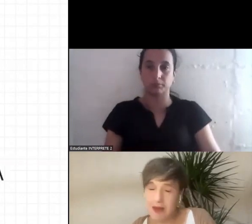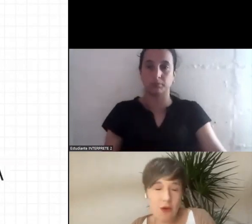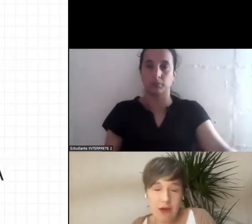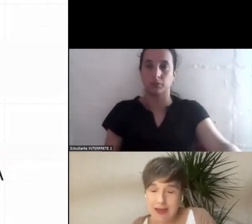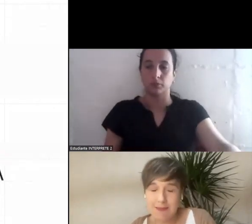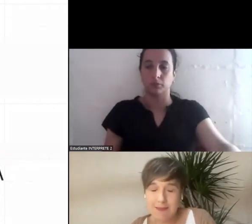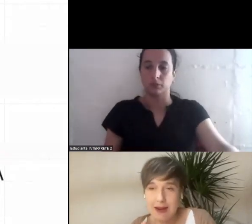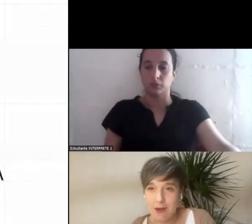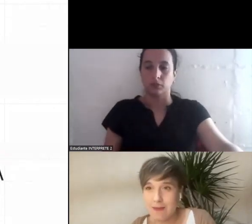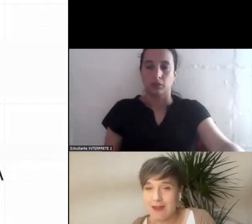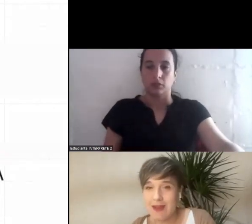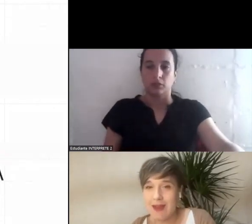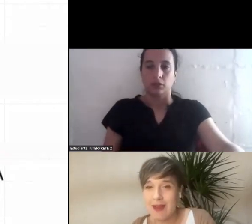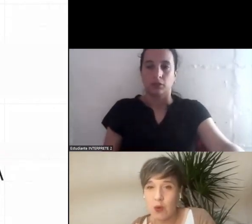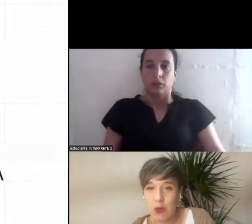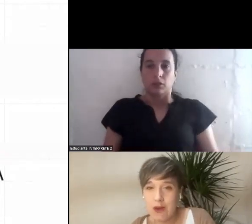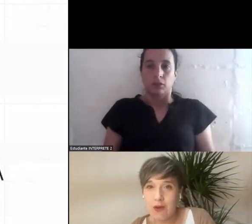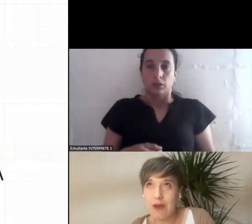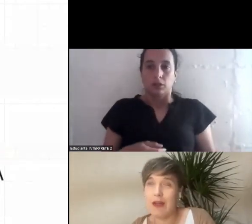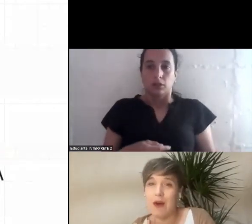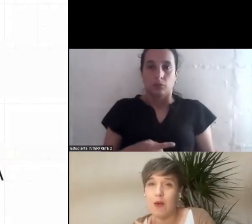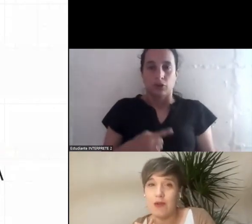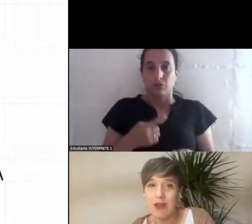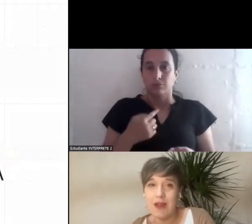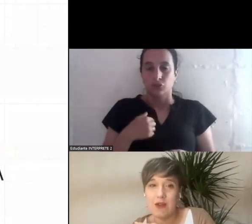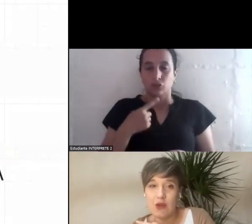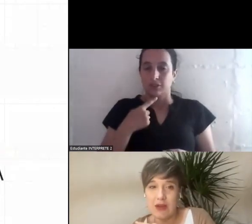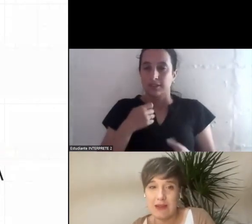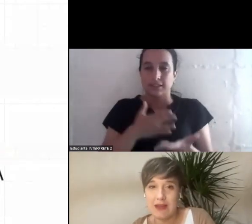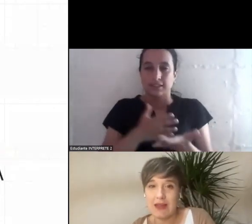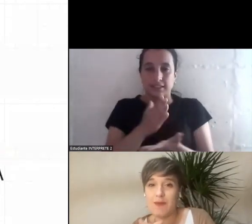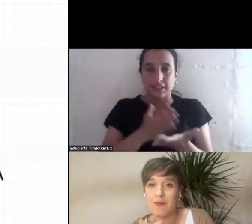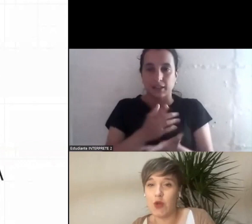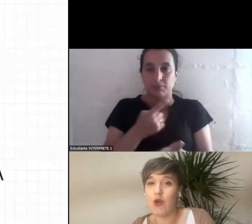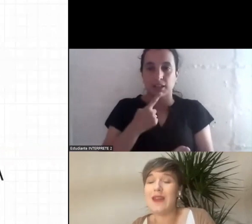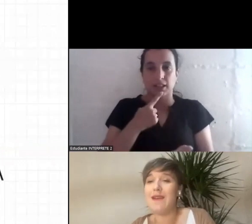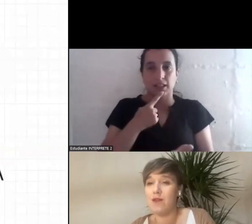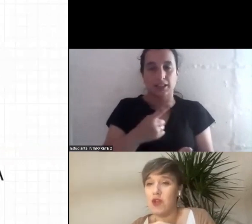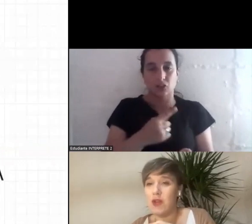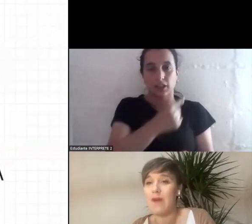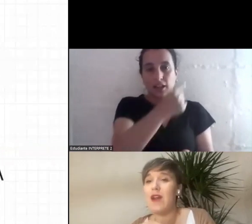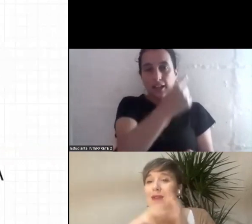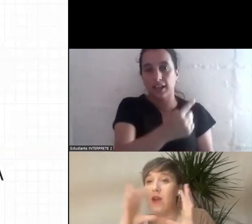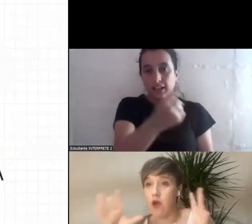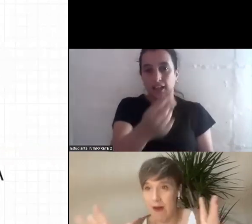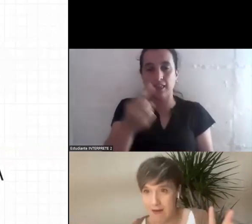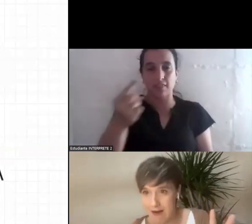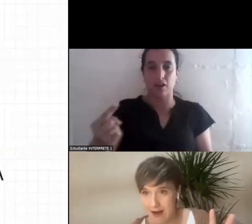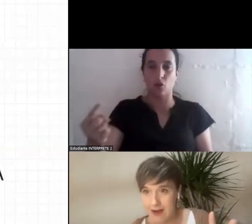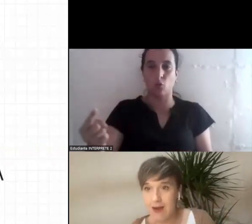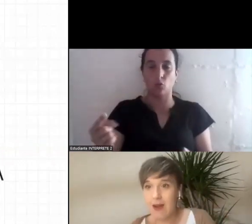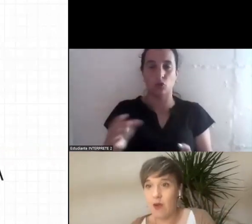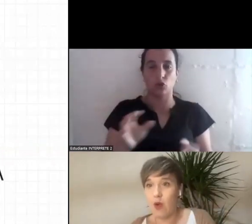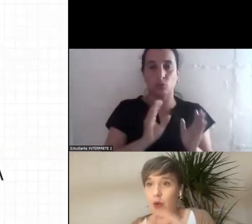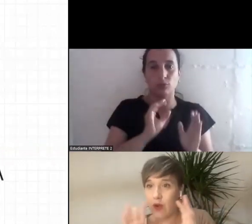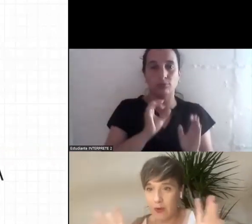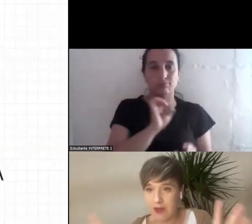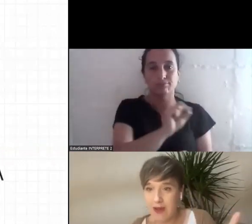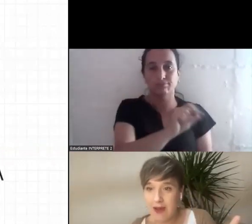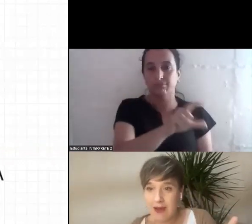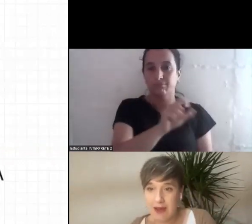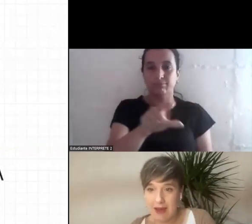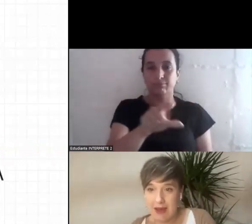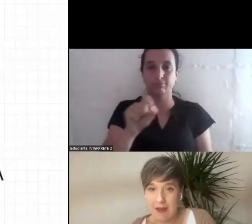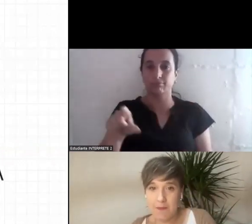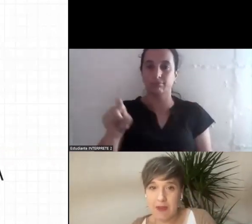cada individuo es maravillosamente único y cada uno tiene sus características. Pero esto es, yo siempre hablo a nivel global, ¿vale? Lo que un poco